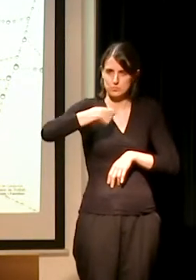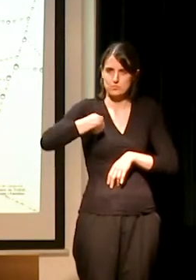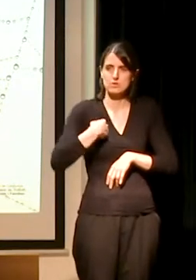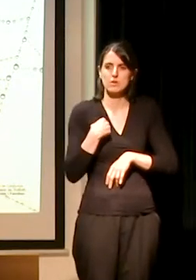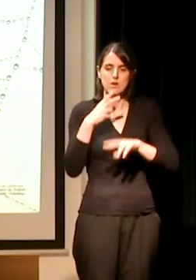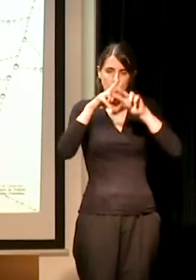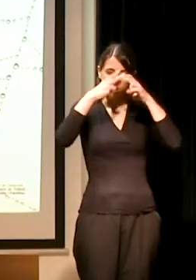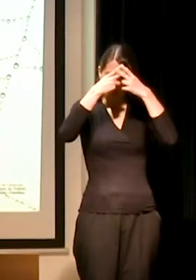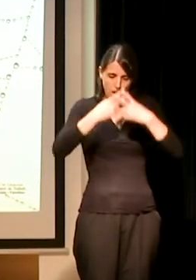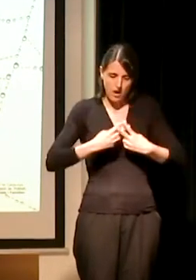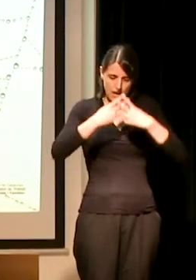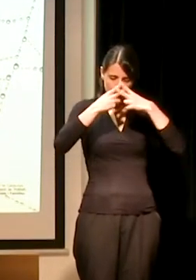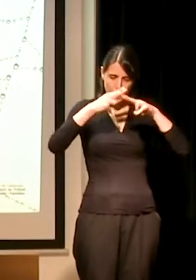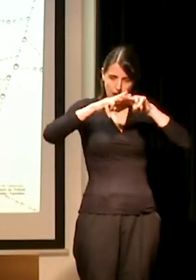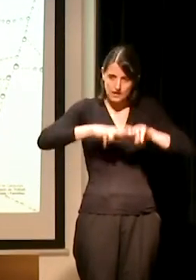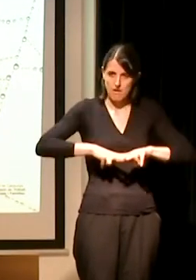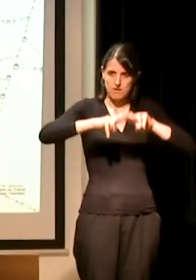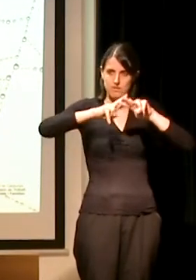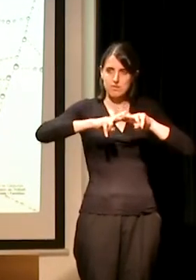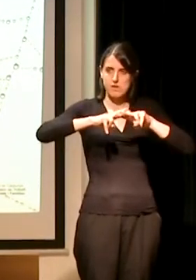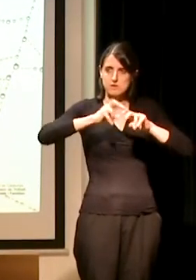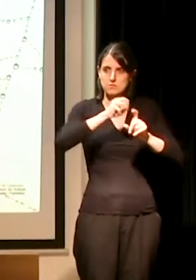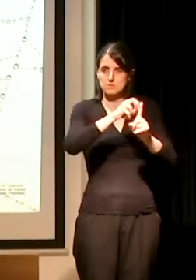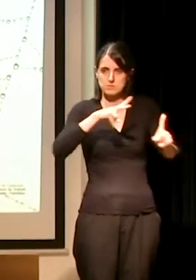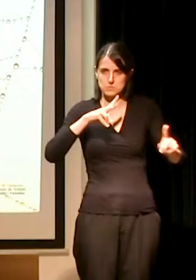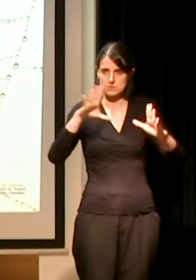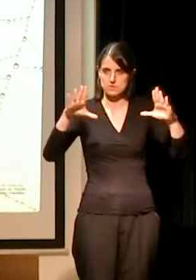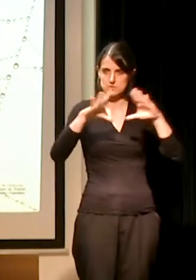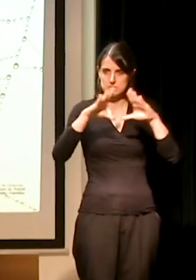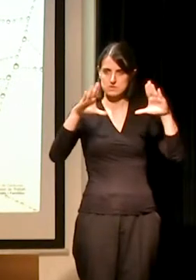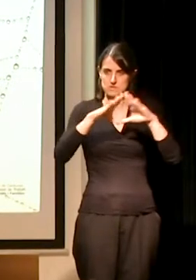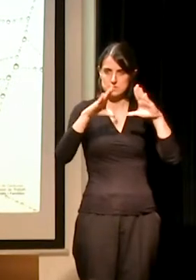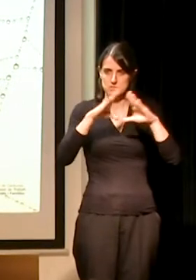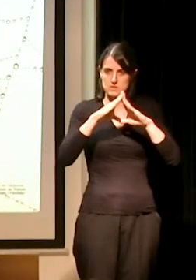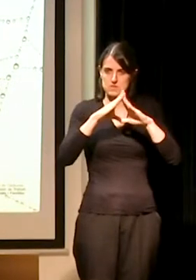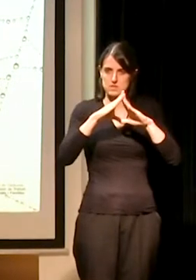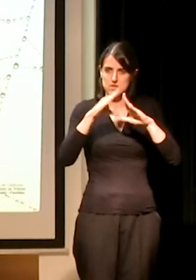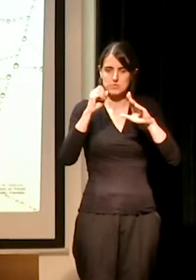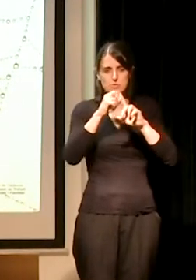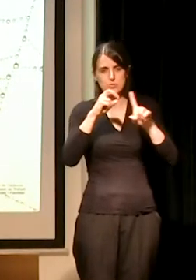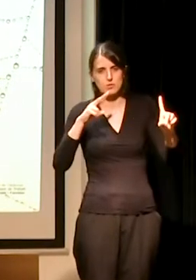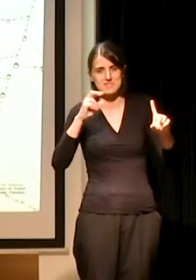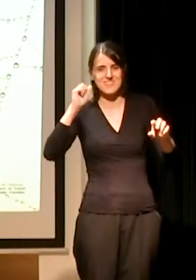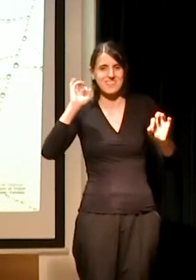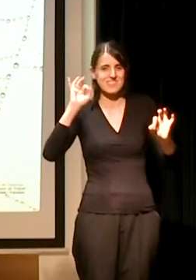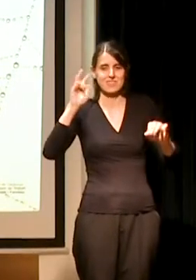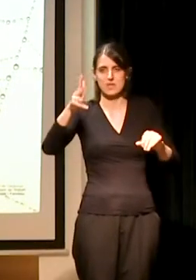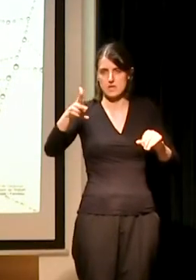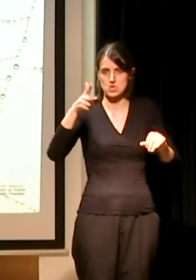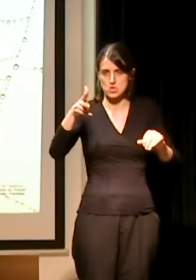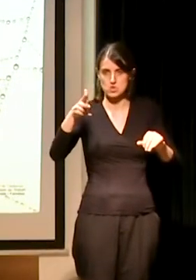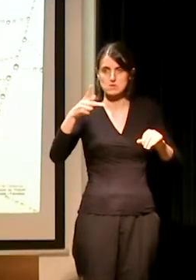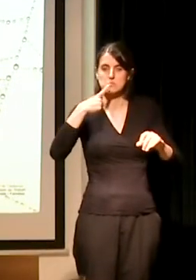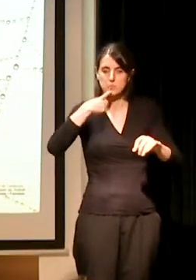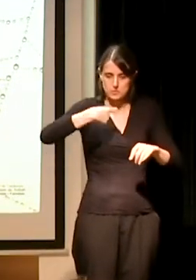y analizando en esto que se llama la perspectiva feminista desde enfoque de derechos, que es cuestionarse